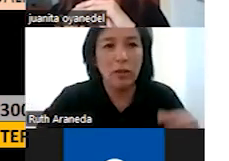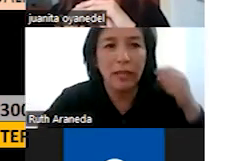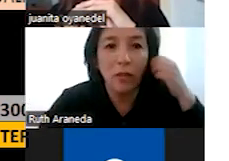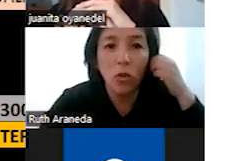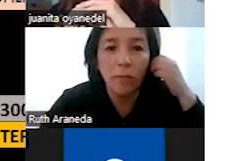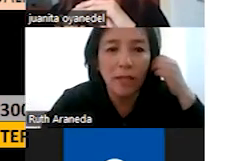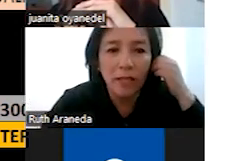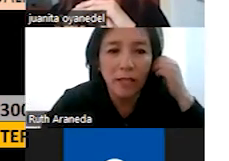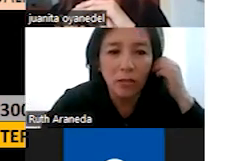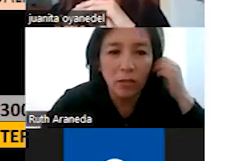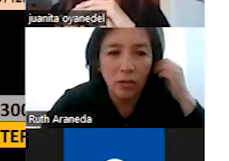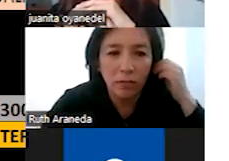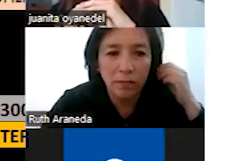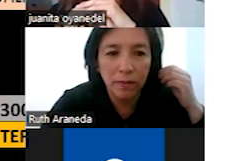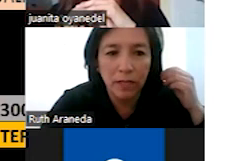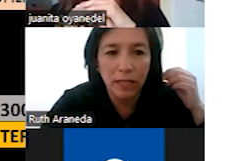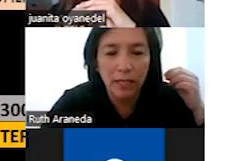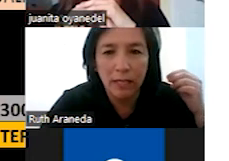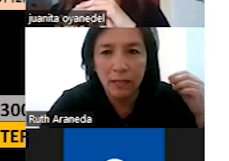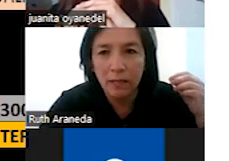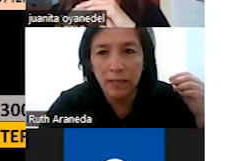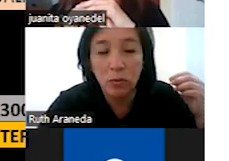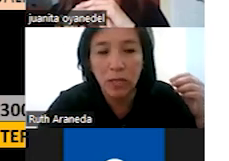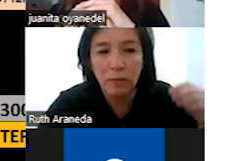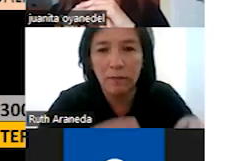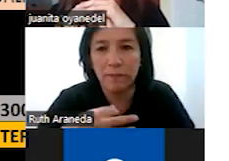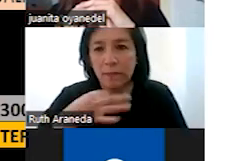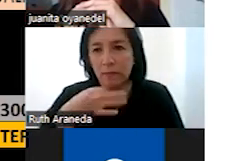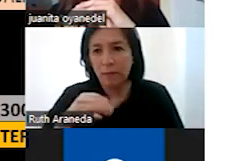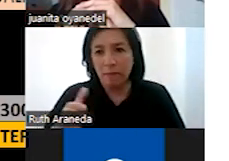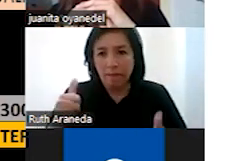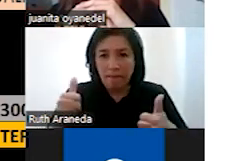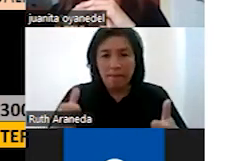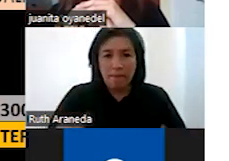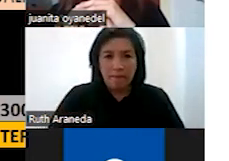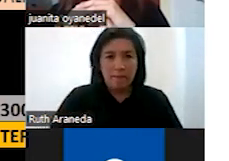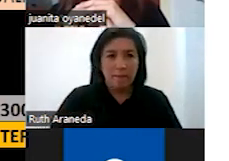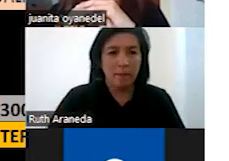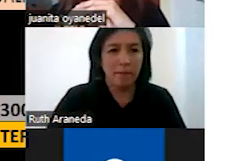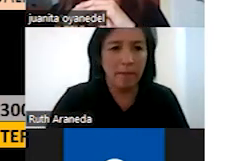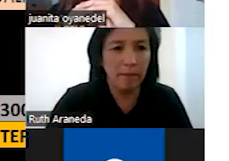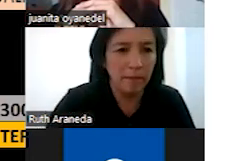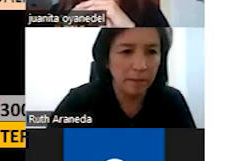Ya, ok, disculpen la interrupción, pero quería Sí, está asegurarme. bien, está bien. Muchas gracias.